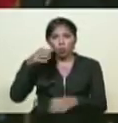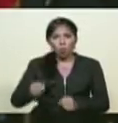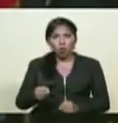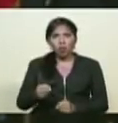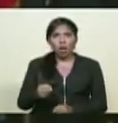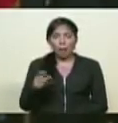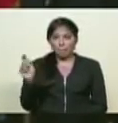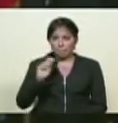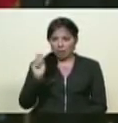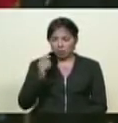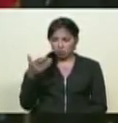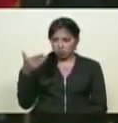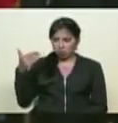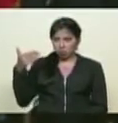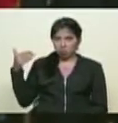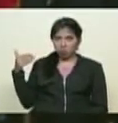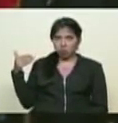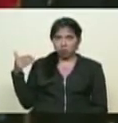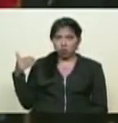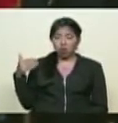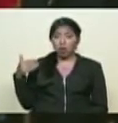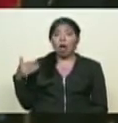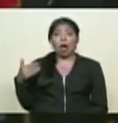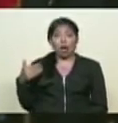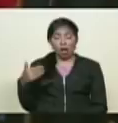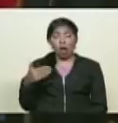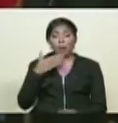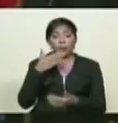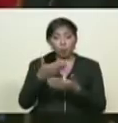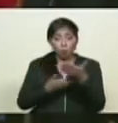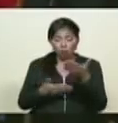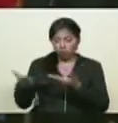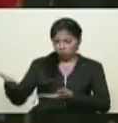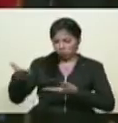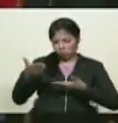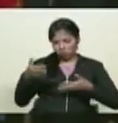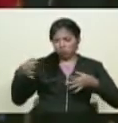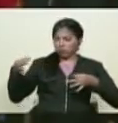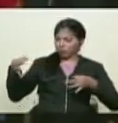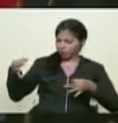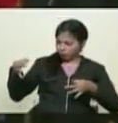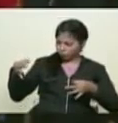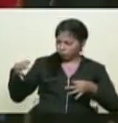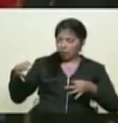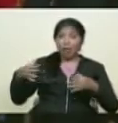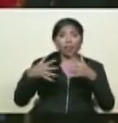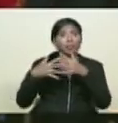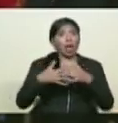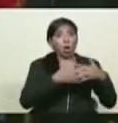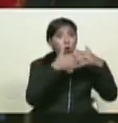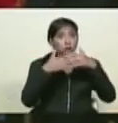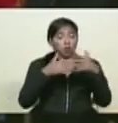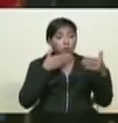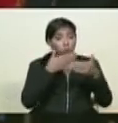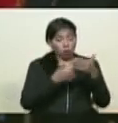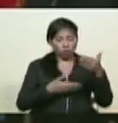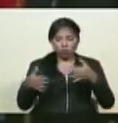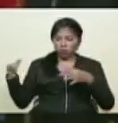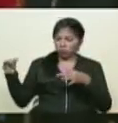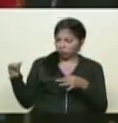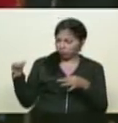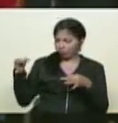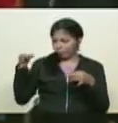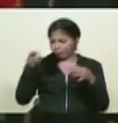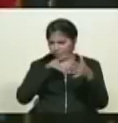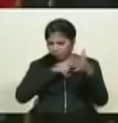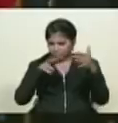recibido una propuesta de eeuu para tratar este tema en una consulta cerrada y